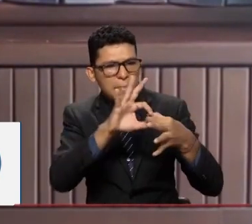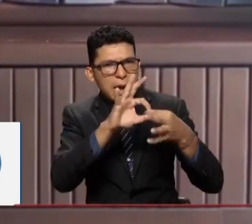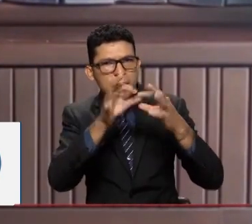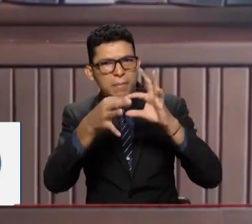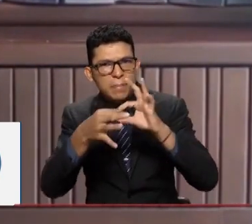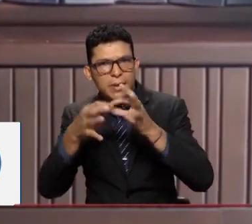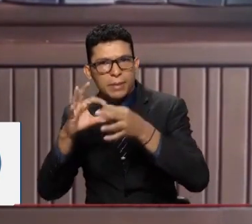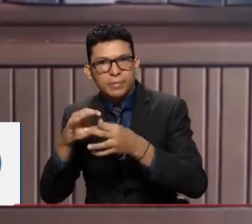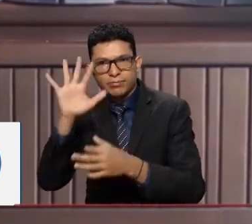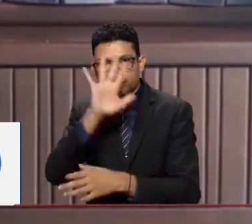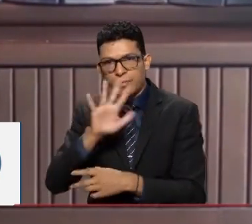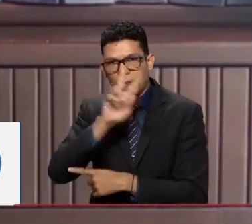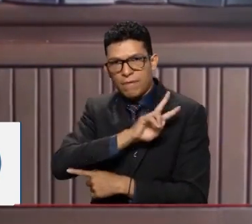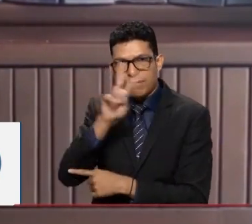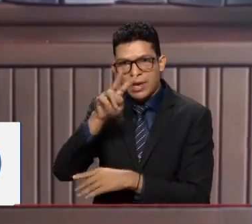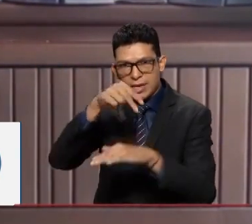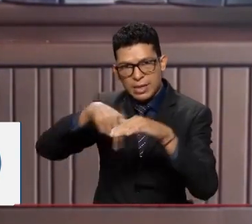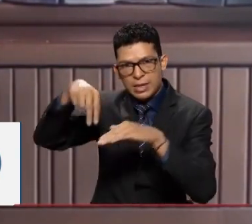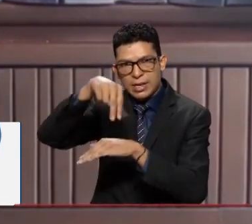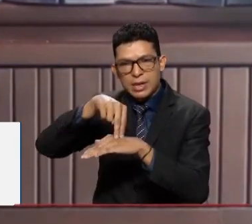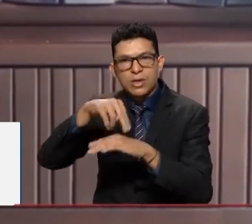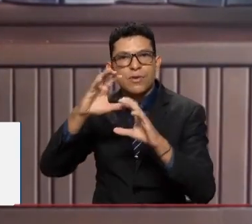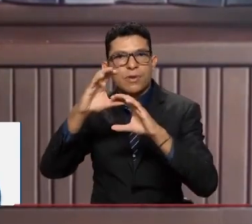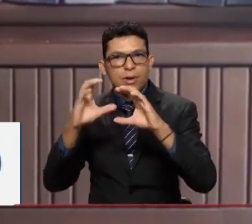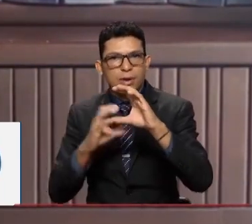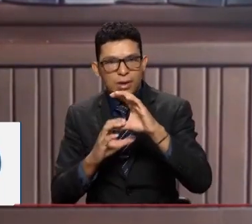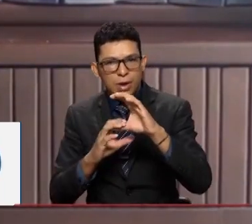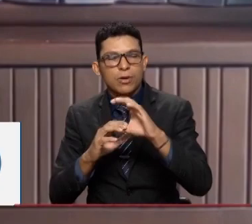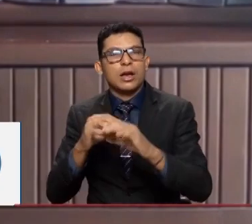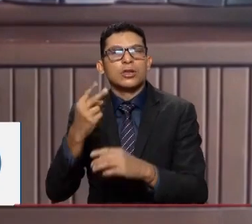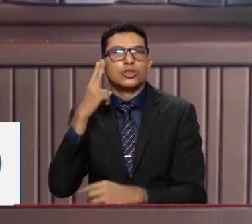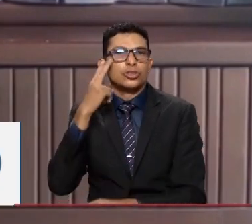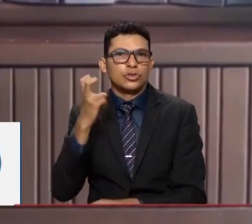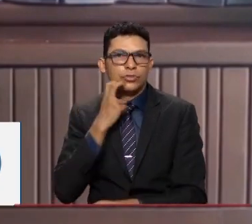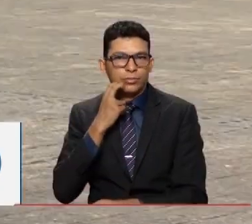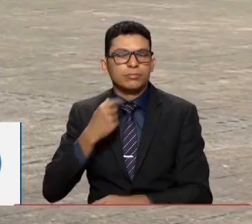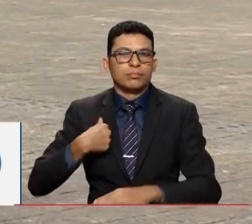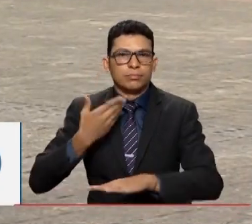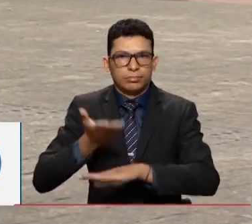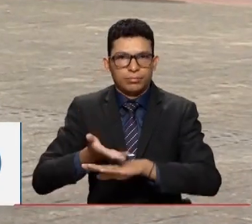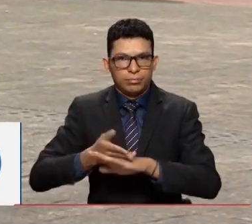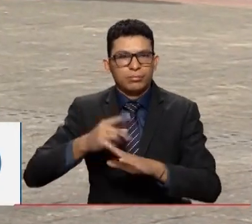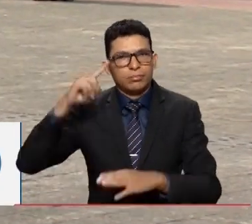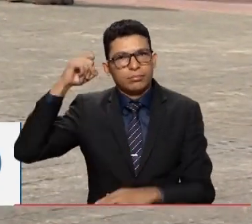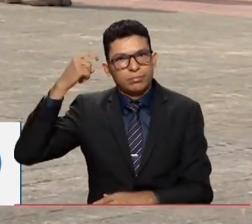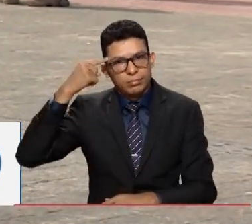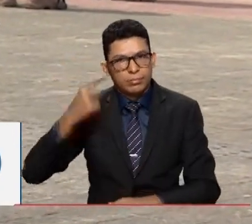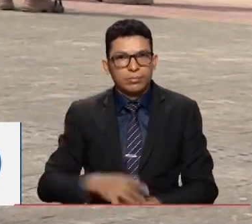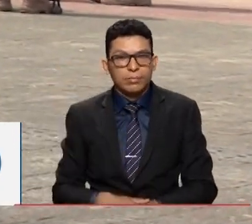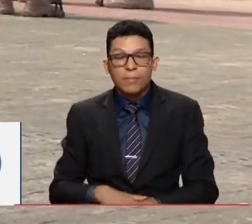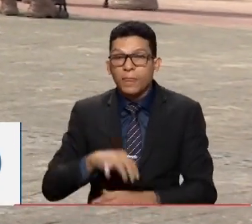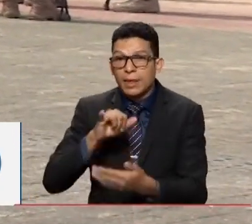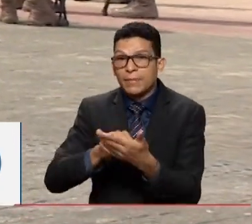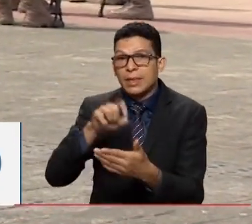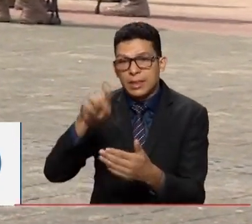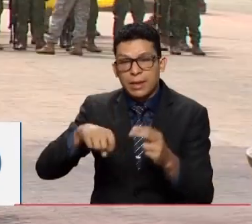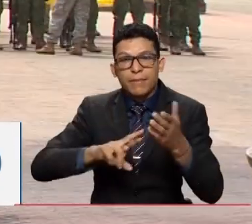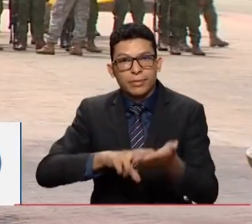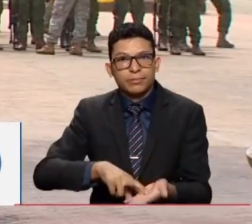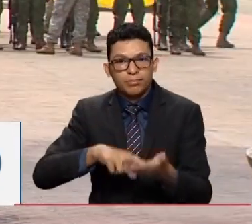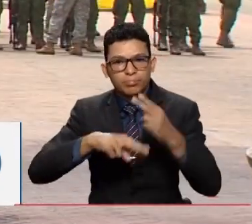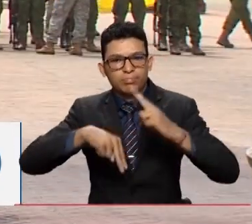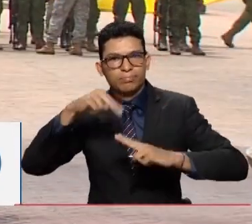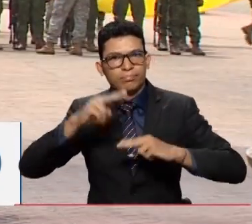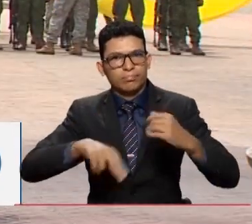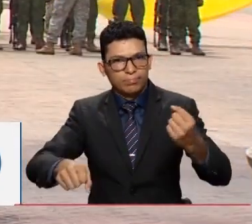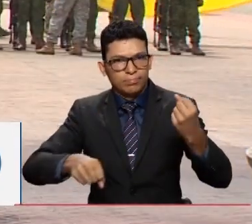departamentos de Valle, Nariño, Cauca y Chocó, como lo estoy proponiendo en mi programa de gobierno. Para ello, debemos recuperar la infraestructura